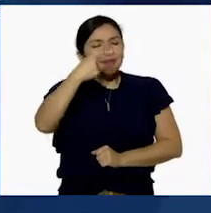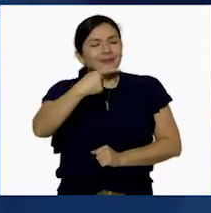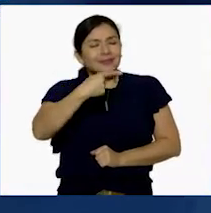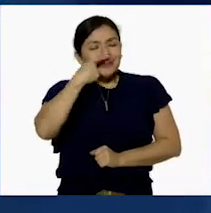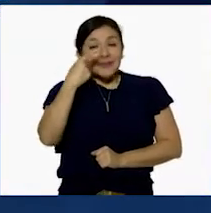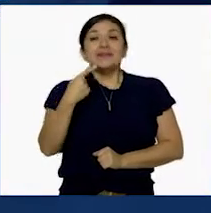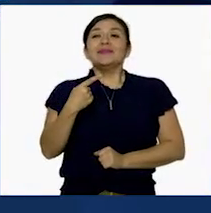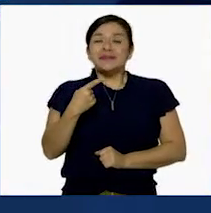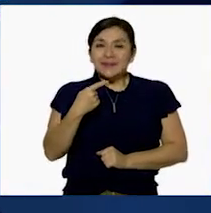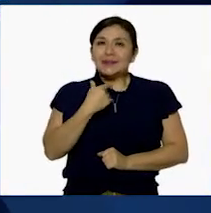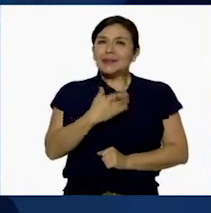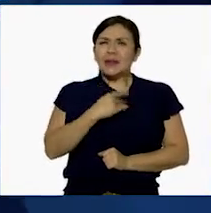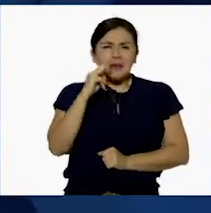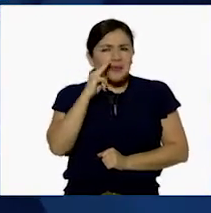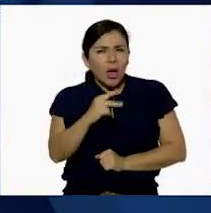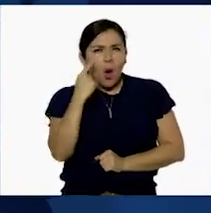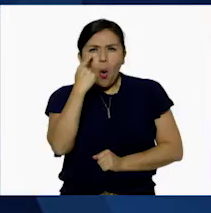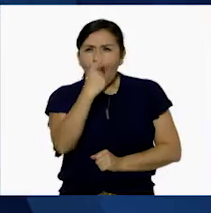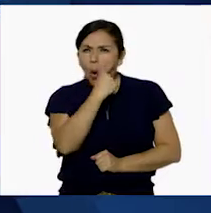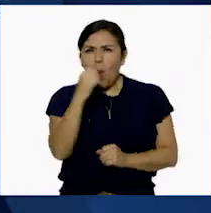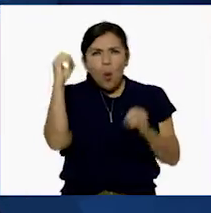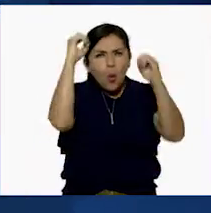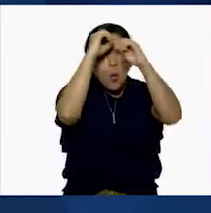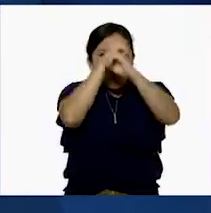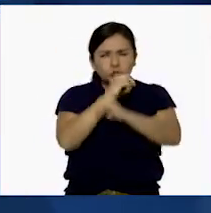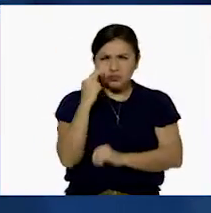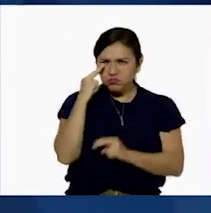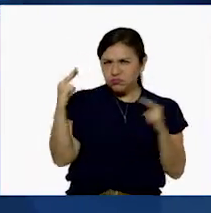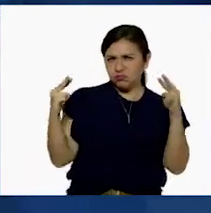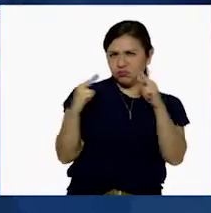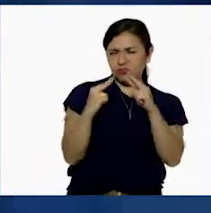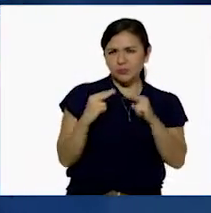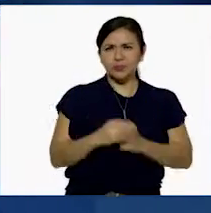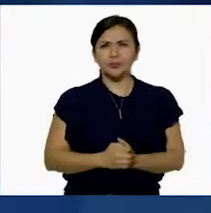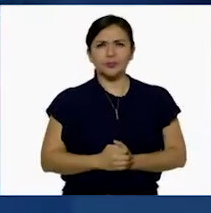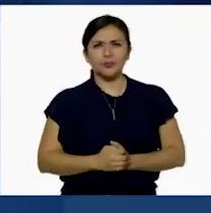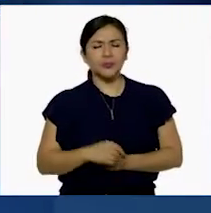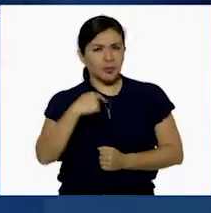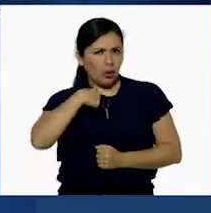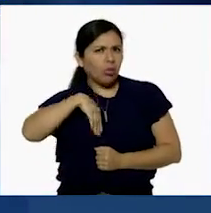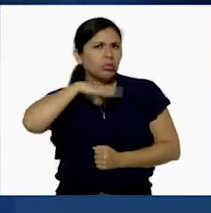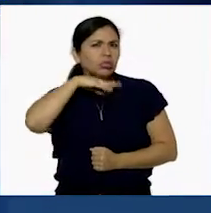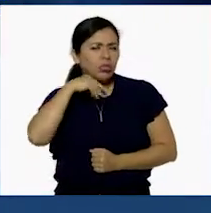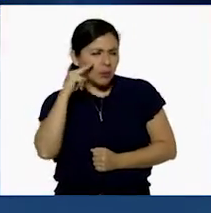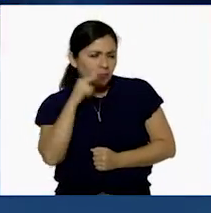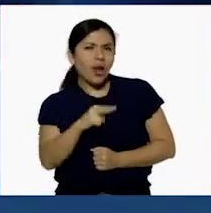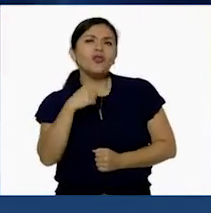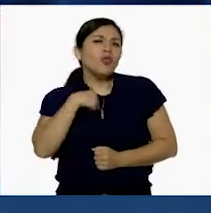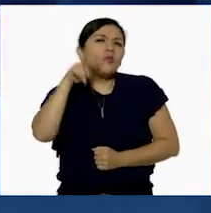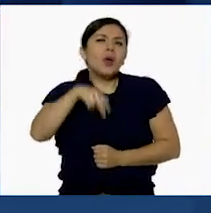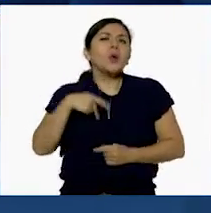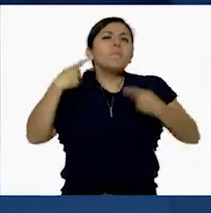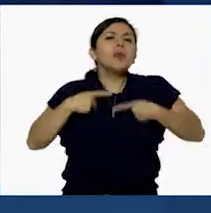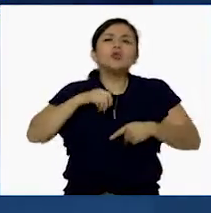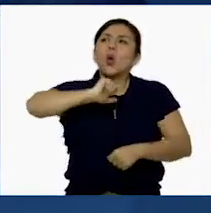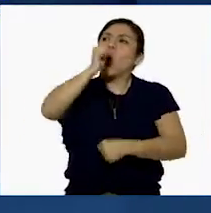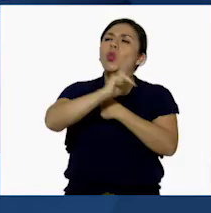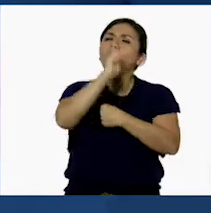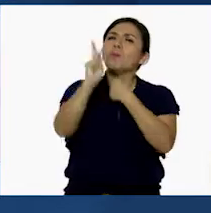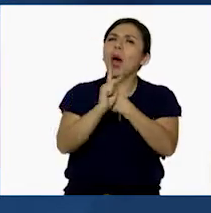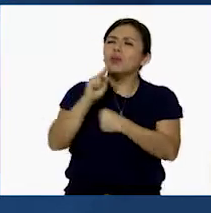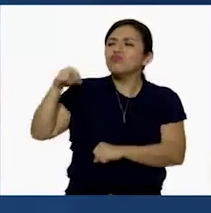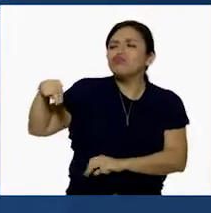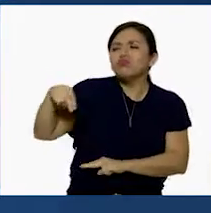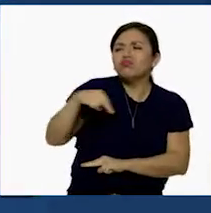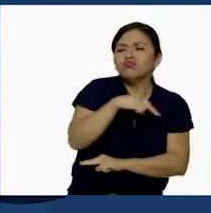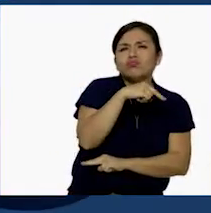propio tiempo capté la mirada de sus ojos oscuros. Para ninguna pasaba desapercibido. Yo era un extranjero que venía a comprar pan,